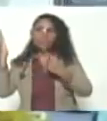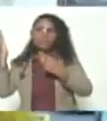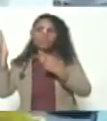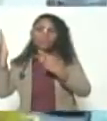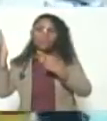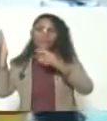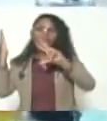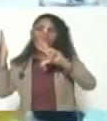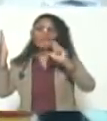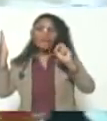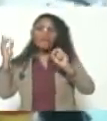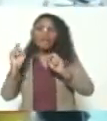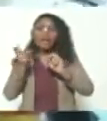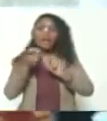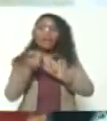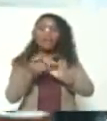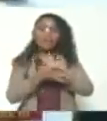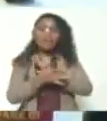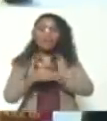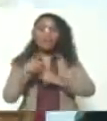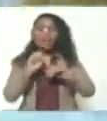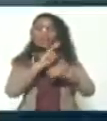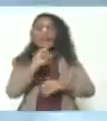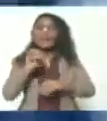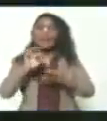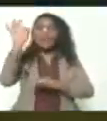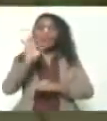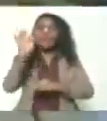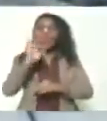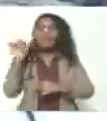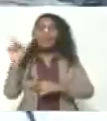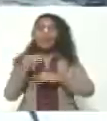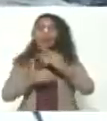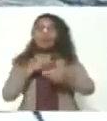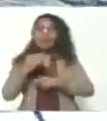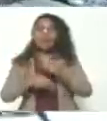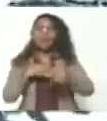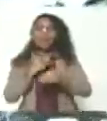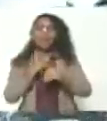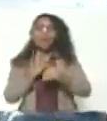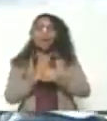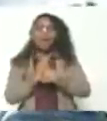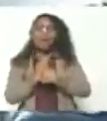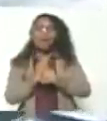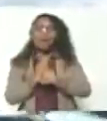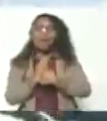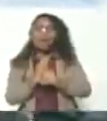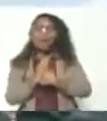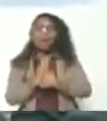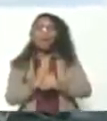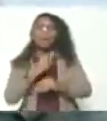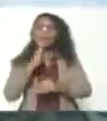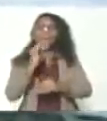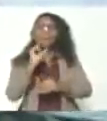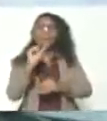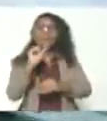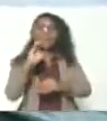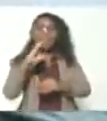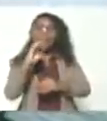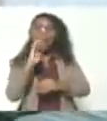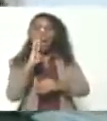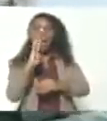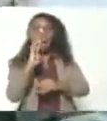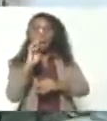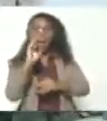equivale al 30%, ellos, estos toneles con bicarbonato de sodio, también